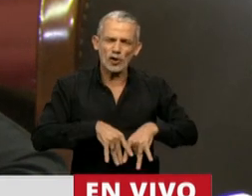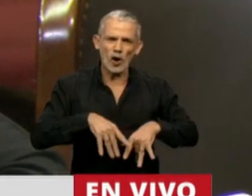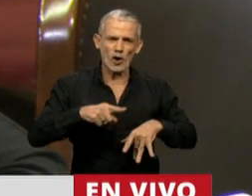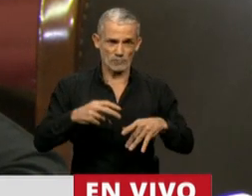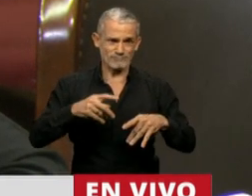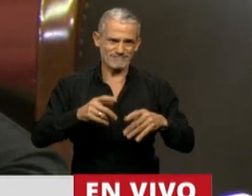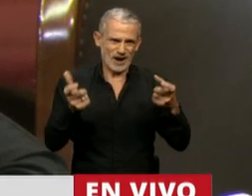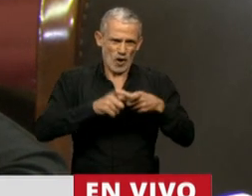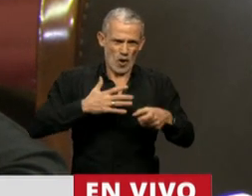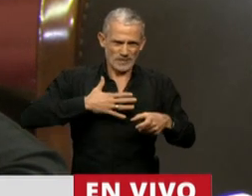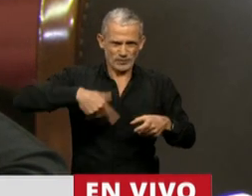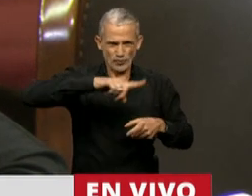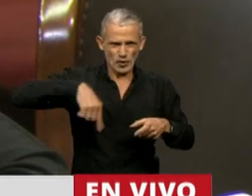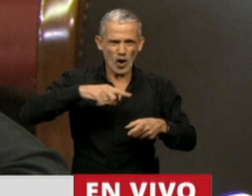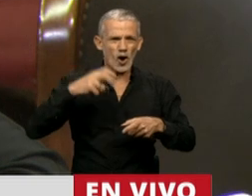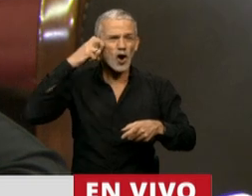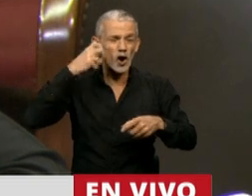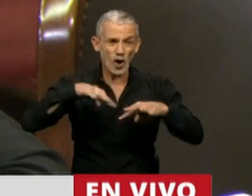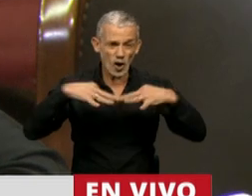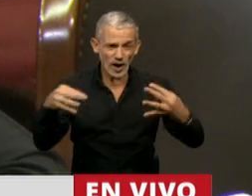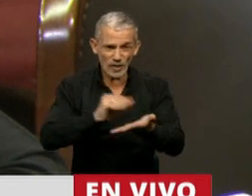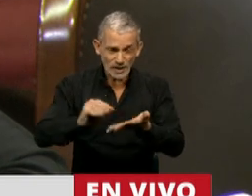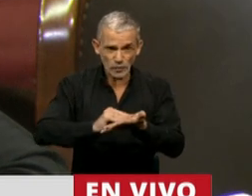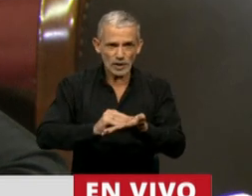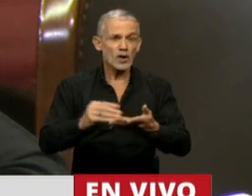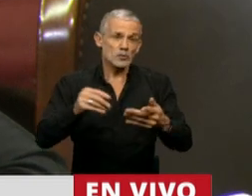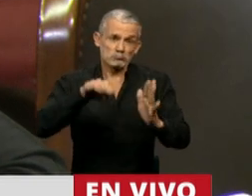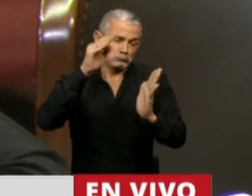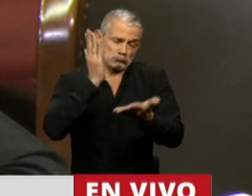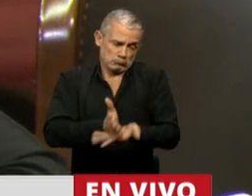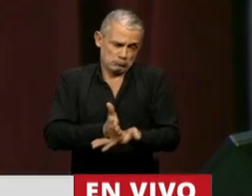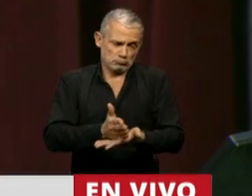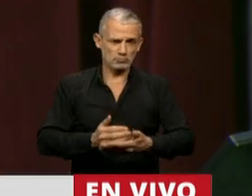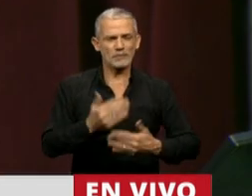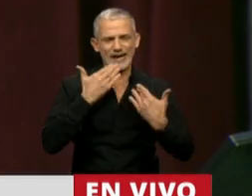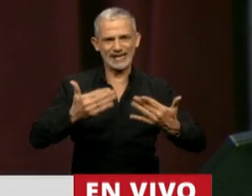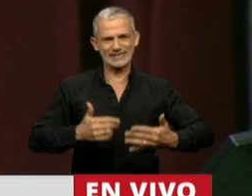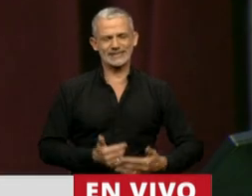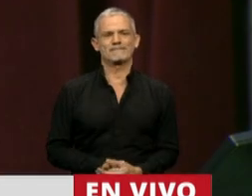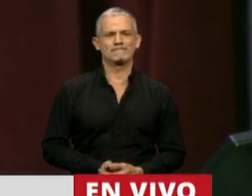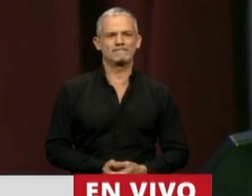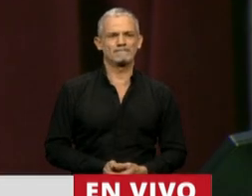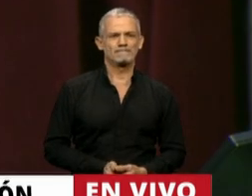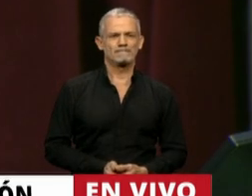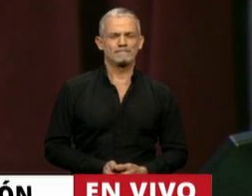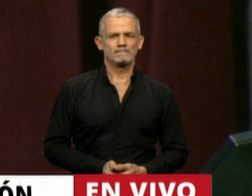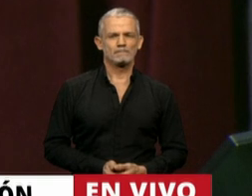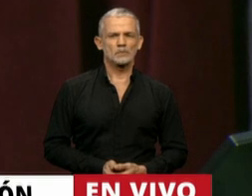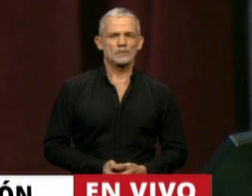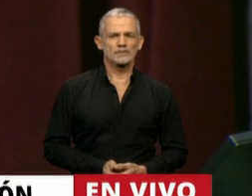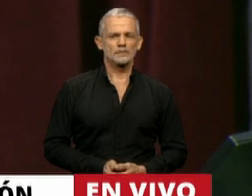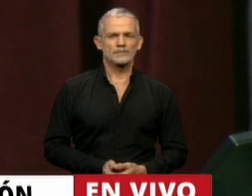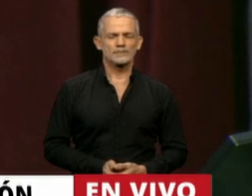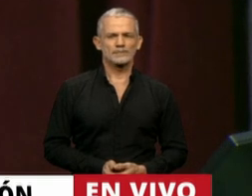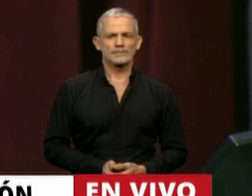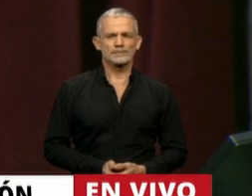través de la comisión ratifique en su momento Gracias diputada Morón el uso